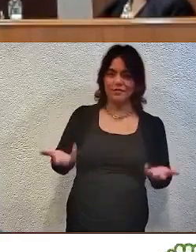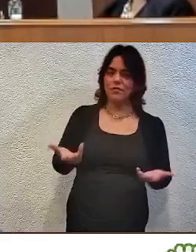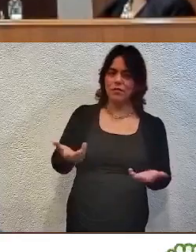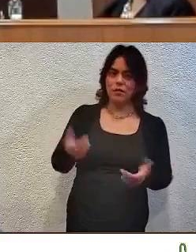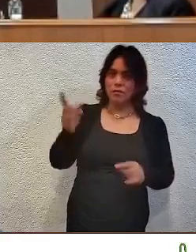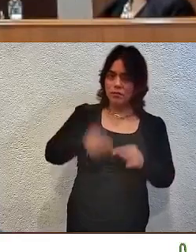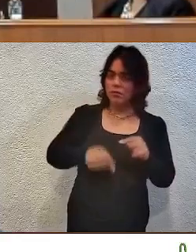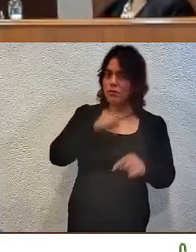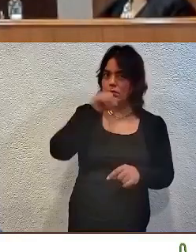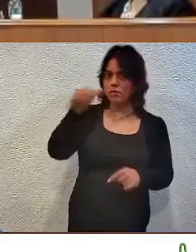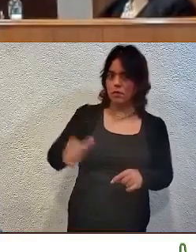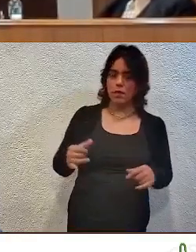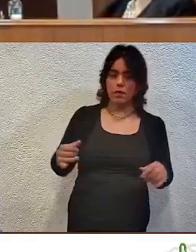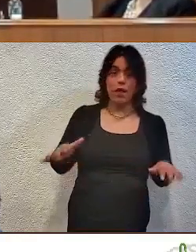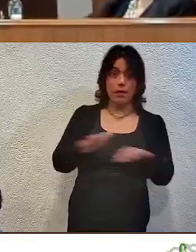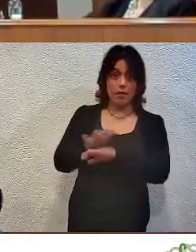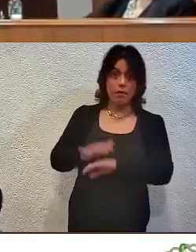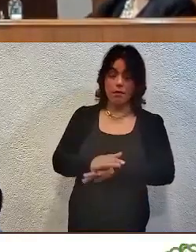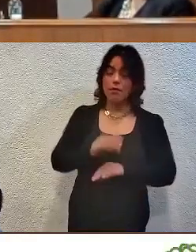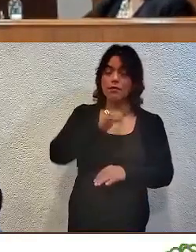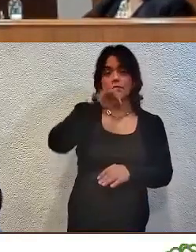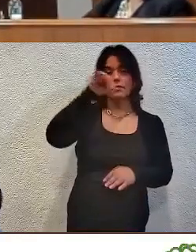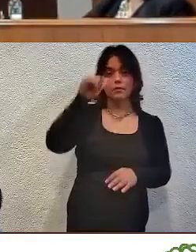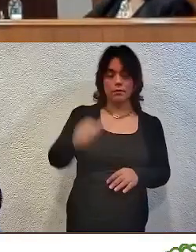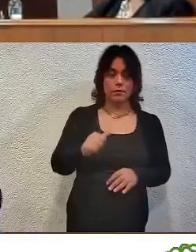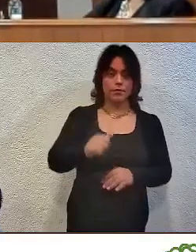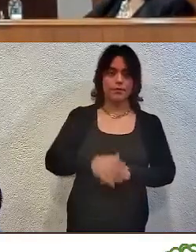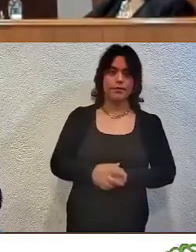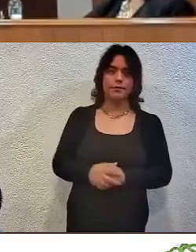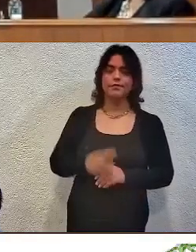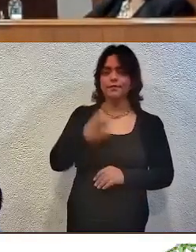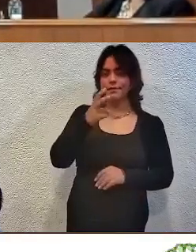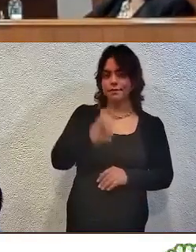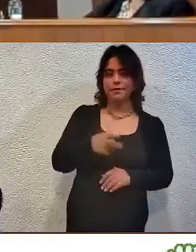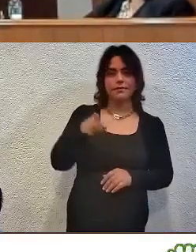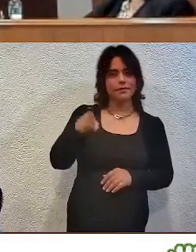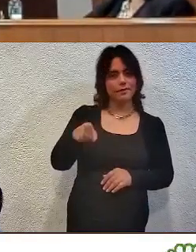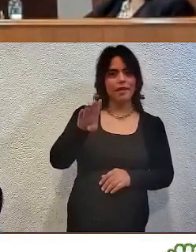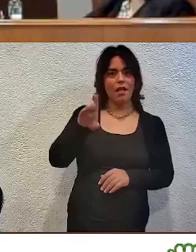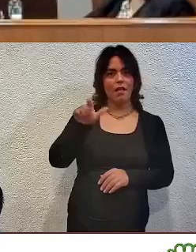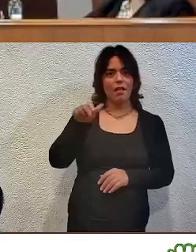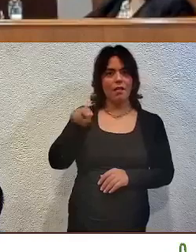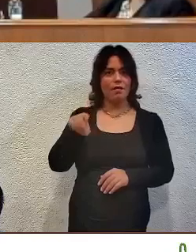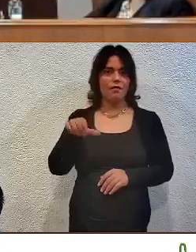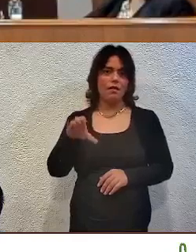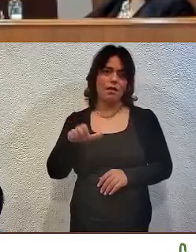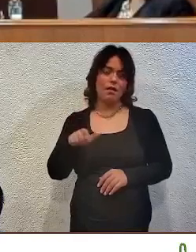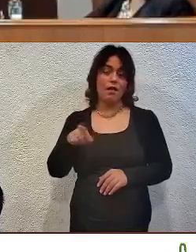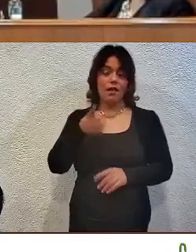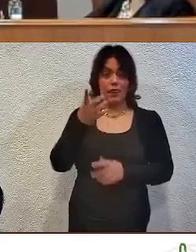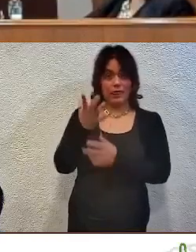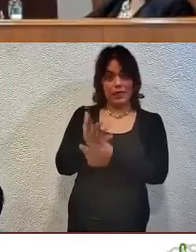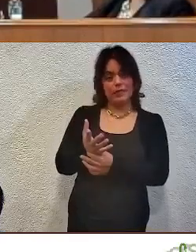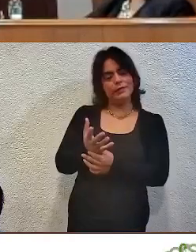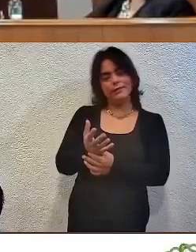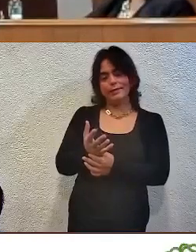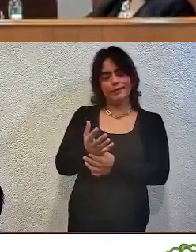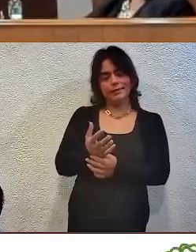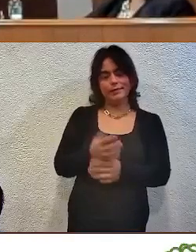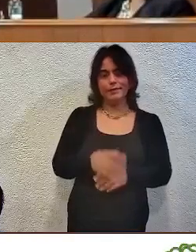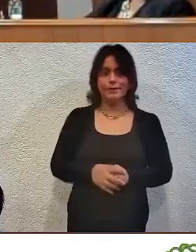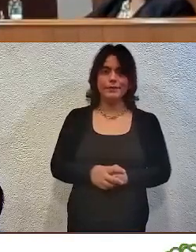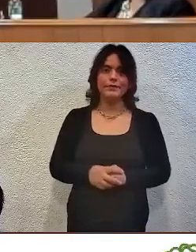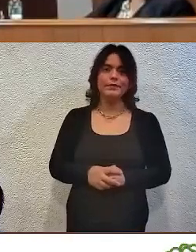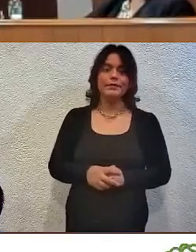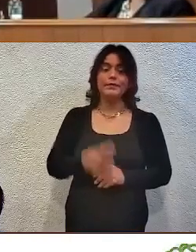revocación total de sus efectos. De ahí que resulta infundado los agravios planteados por la actora. Por cuanto hace al estudio del